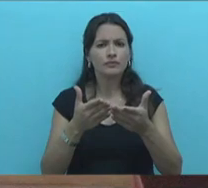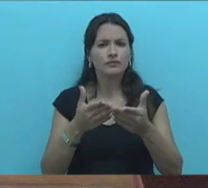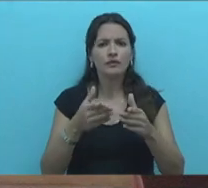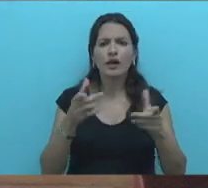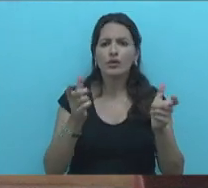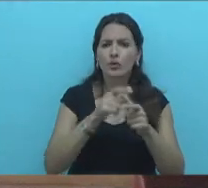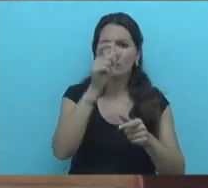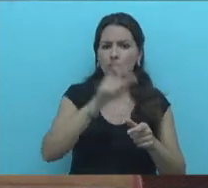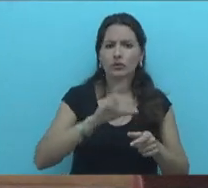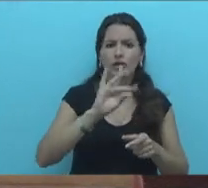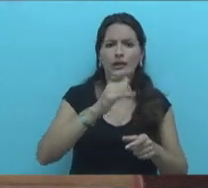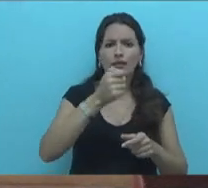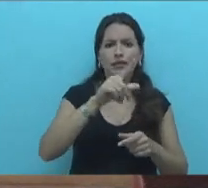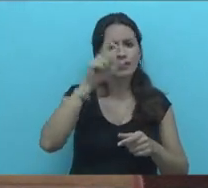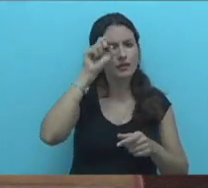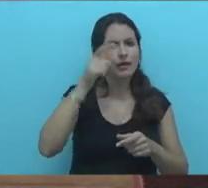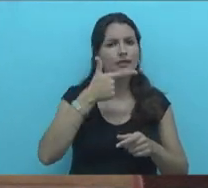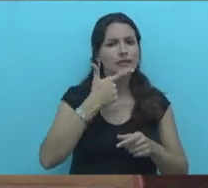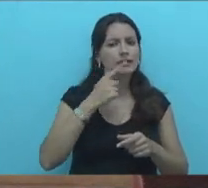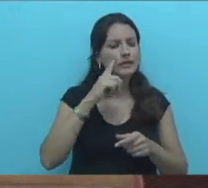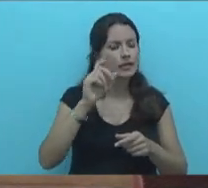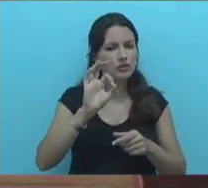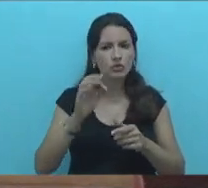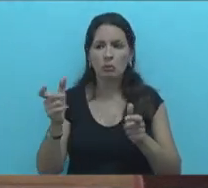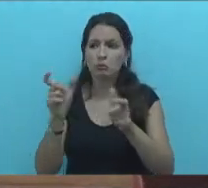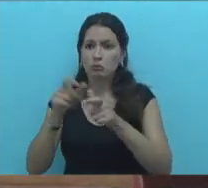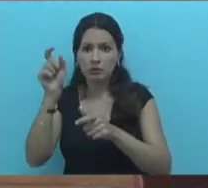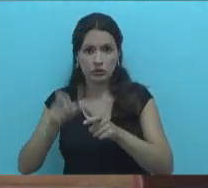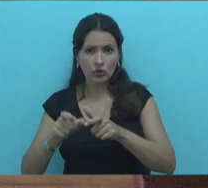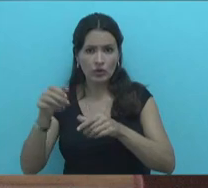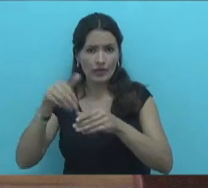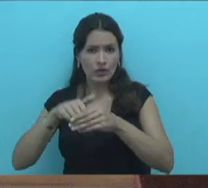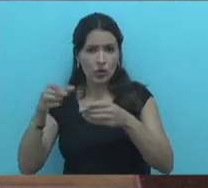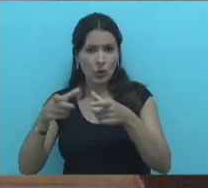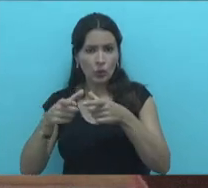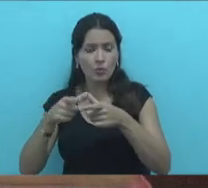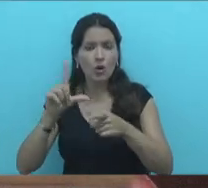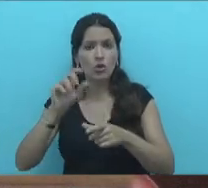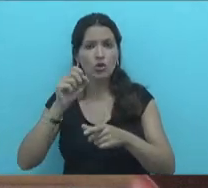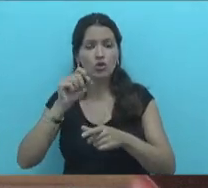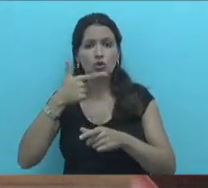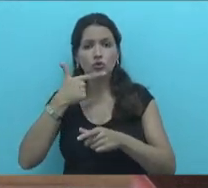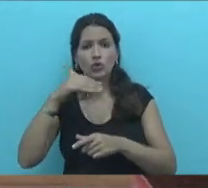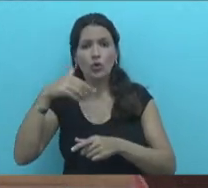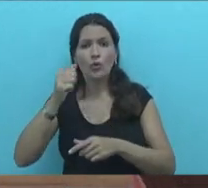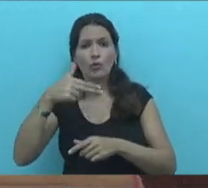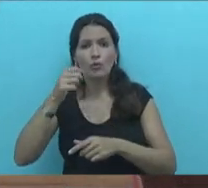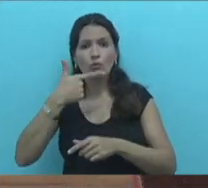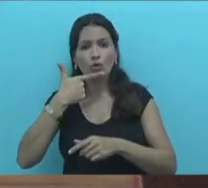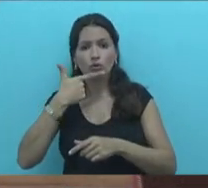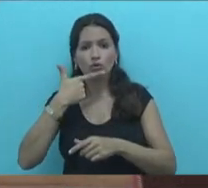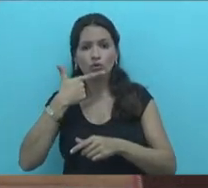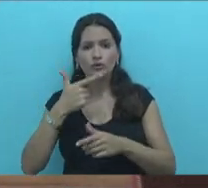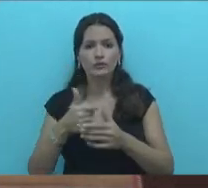hecho de censura que se dio a partir de la intervención de algunos actores, miembros de directorios de medios de